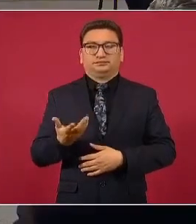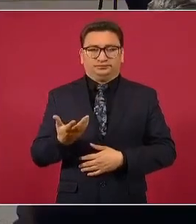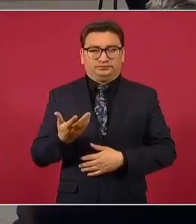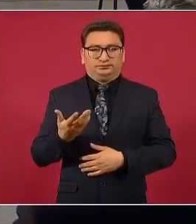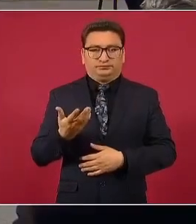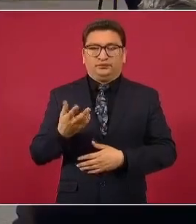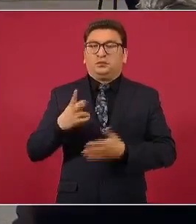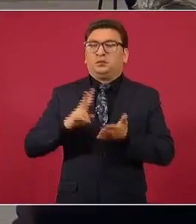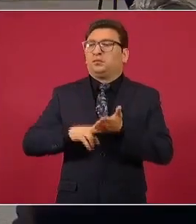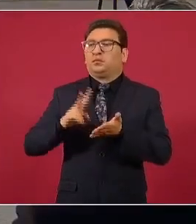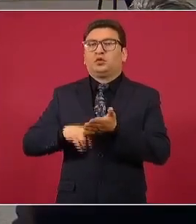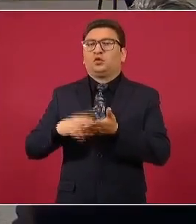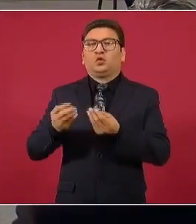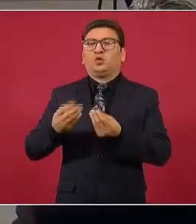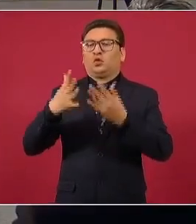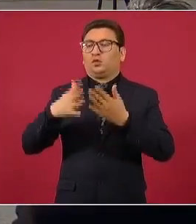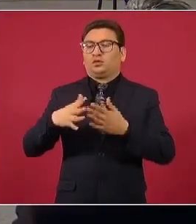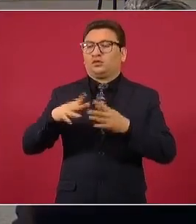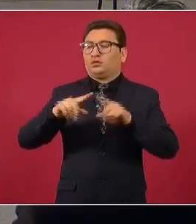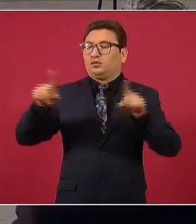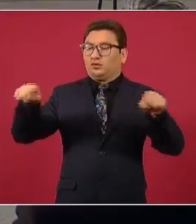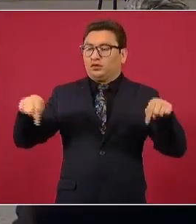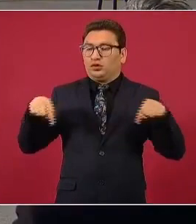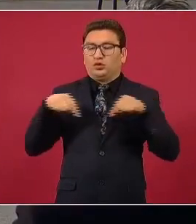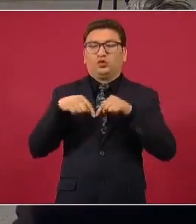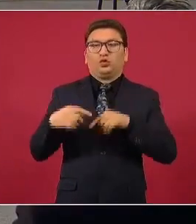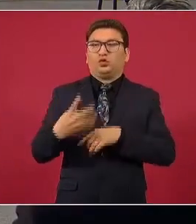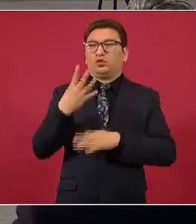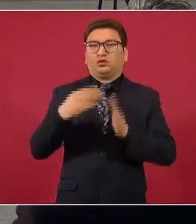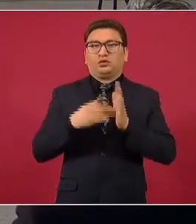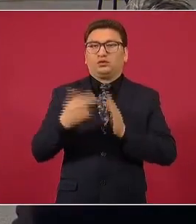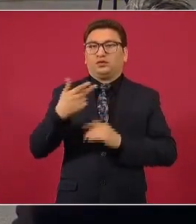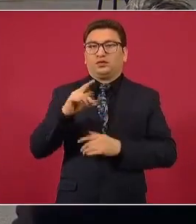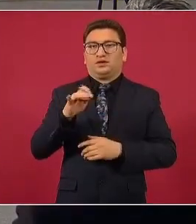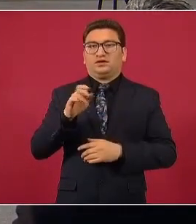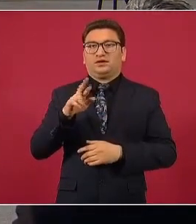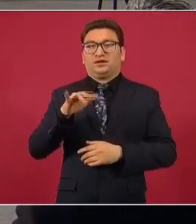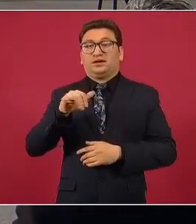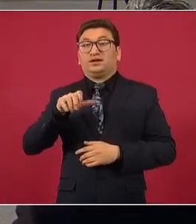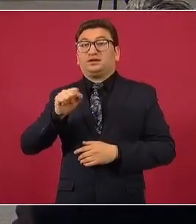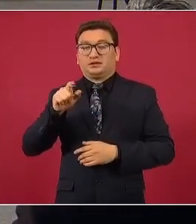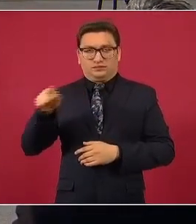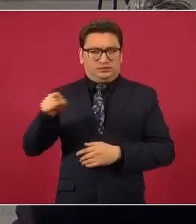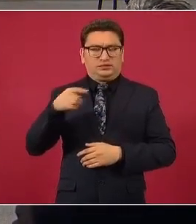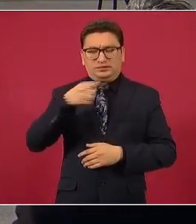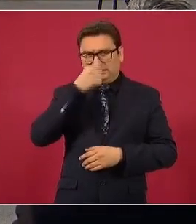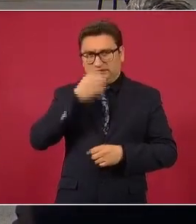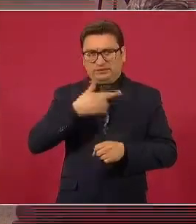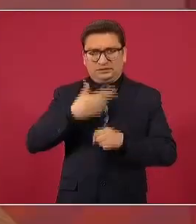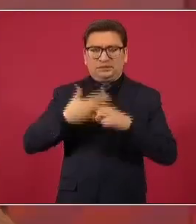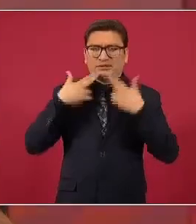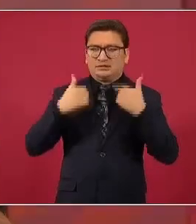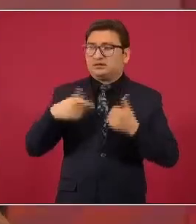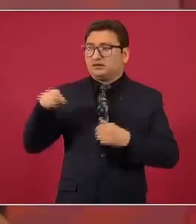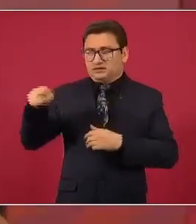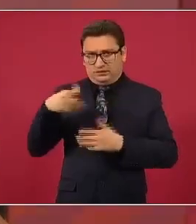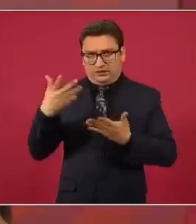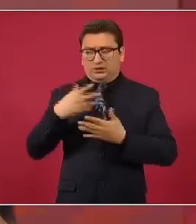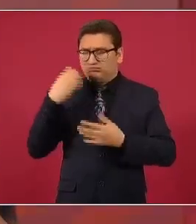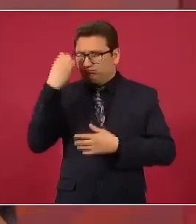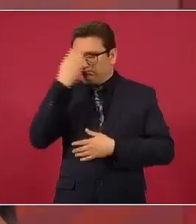de las 4,000 hectáreas, que Hacienda haga un avalúo de conformidad